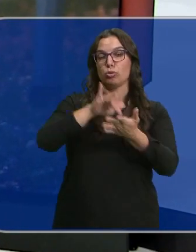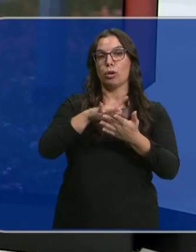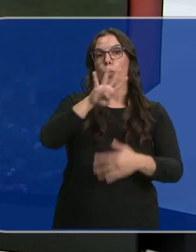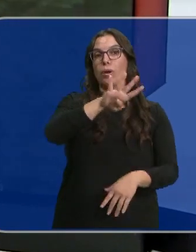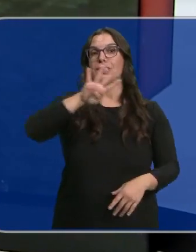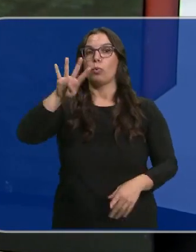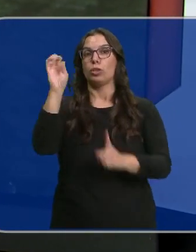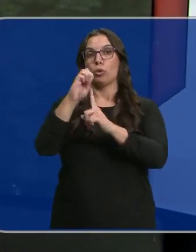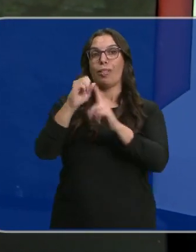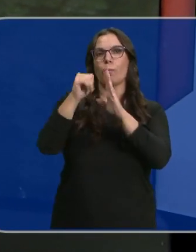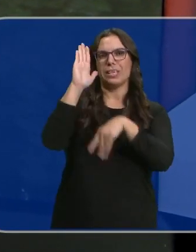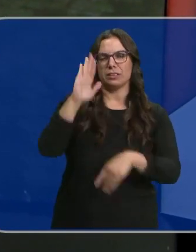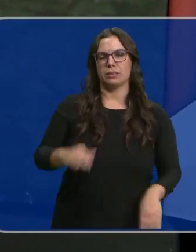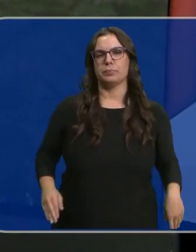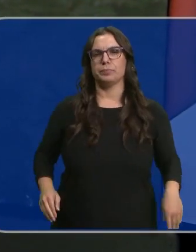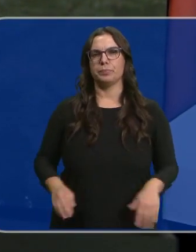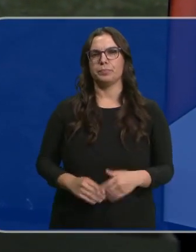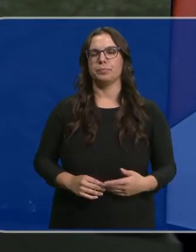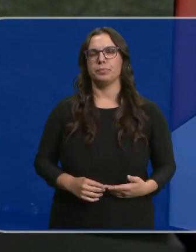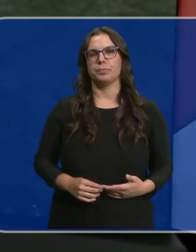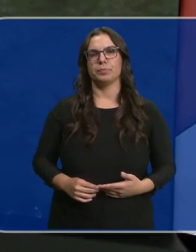superaron los 44 grados. Samuel Senovilla.